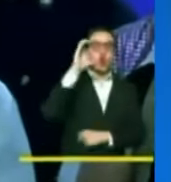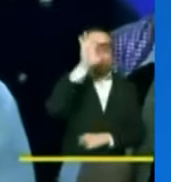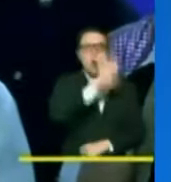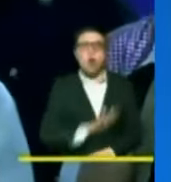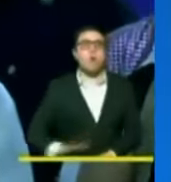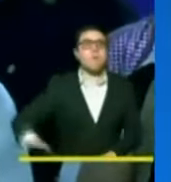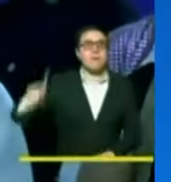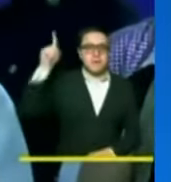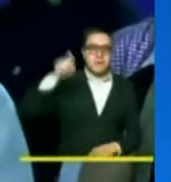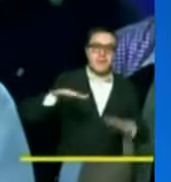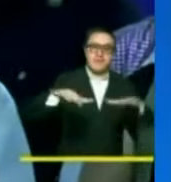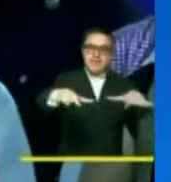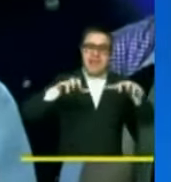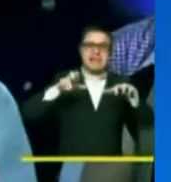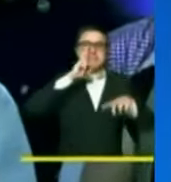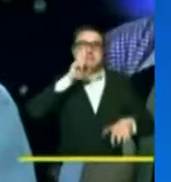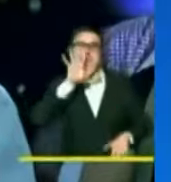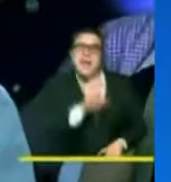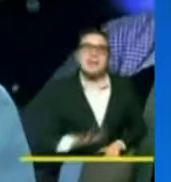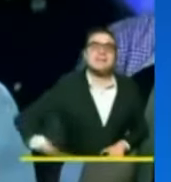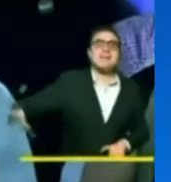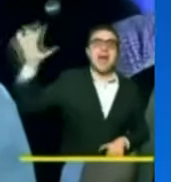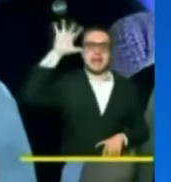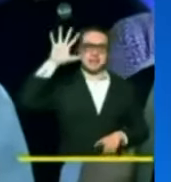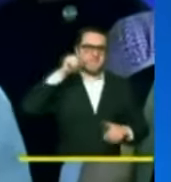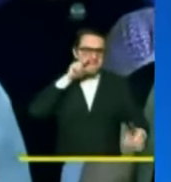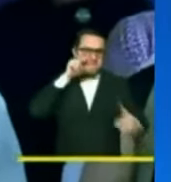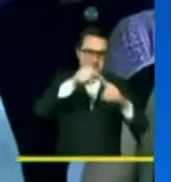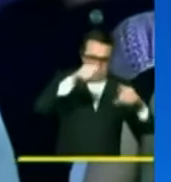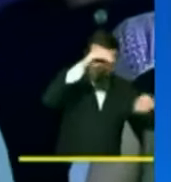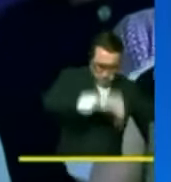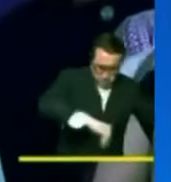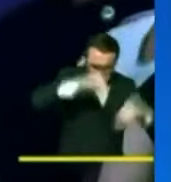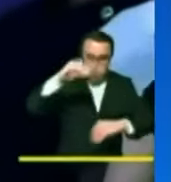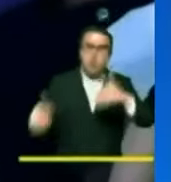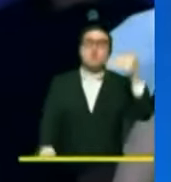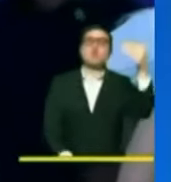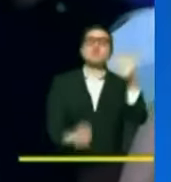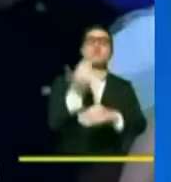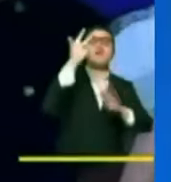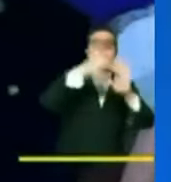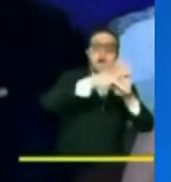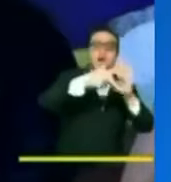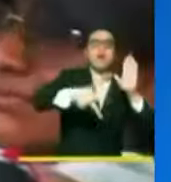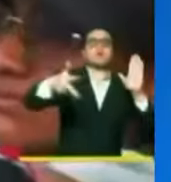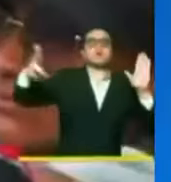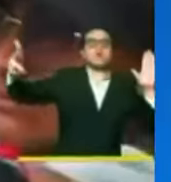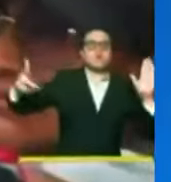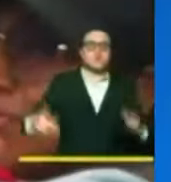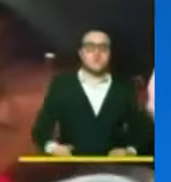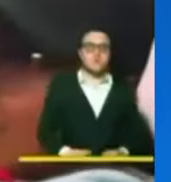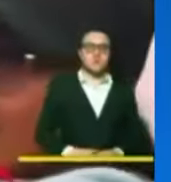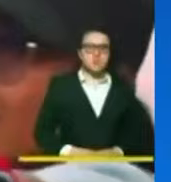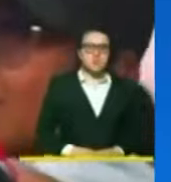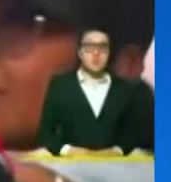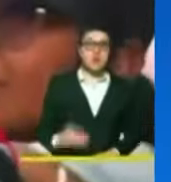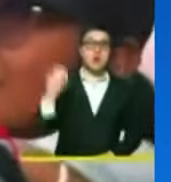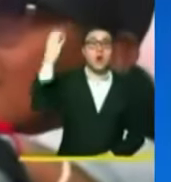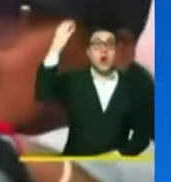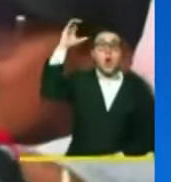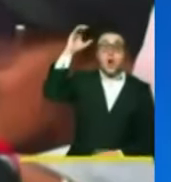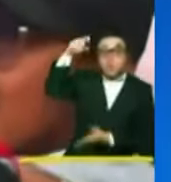tienen unos análisis y yo creo que el presidente en lo que dijo hoy en Cali tiene En mi opinión varias